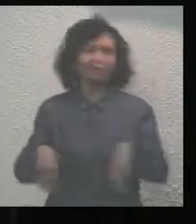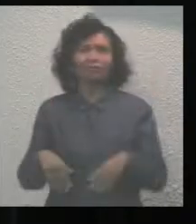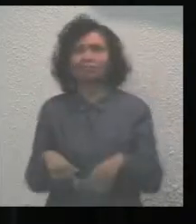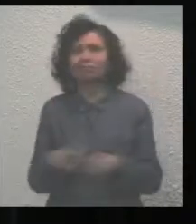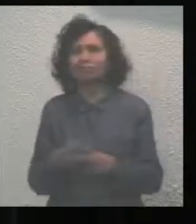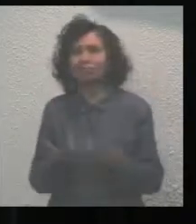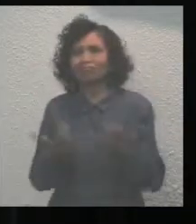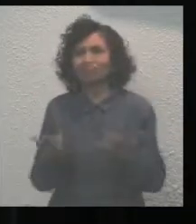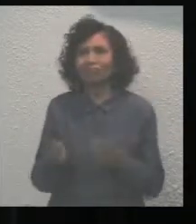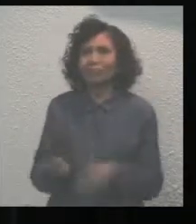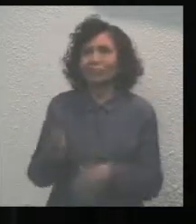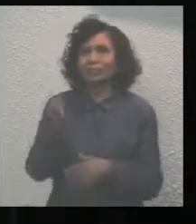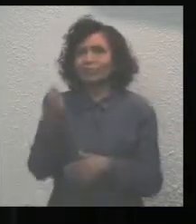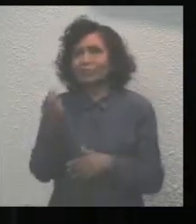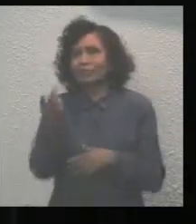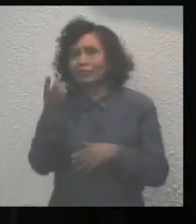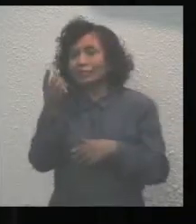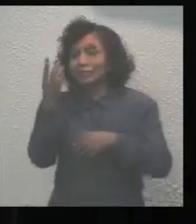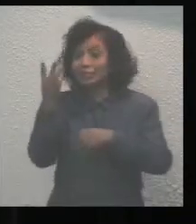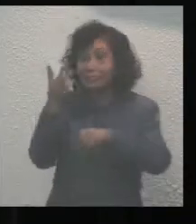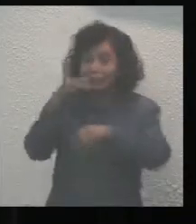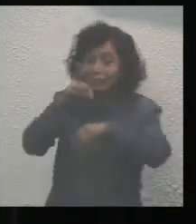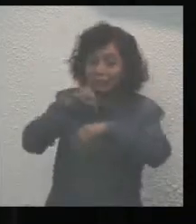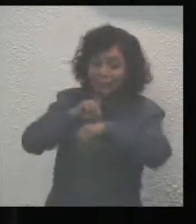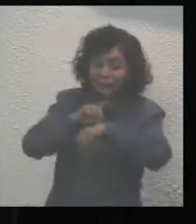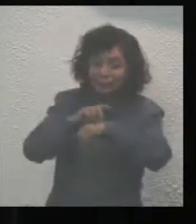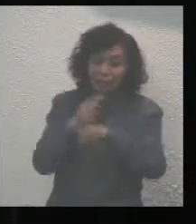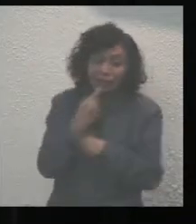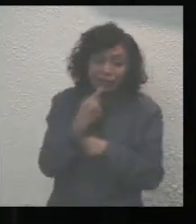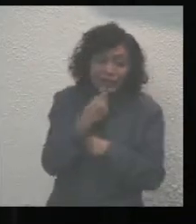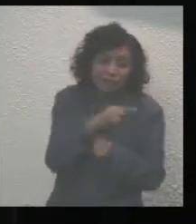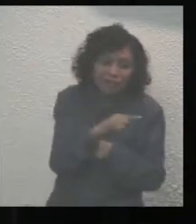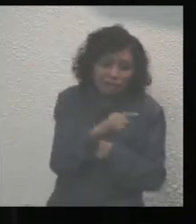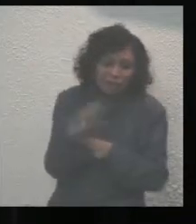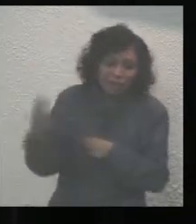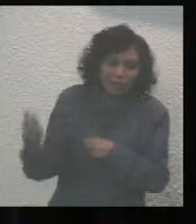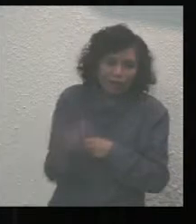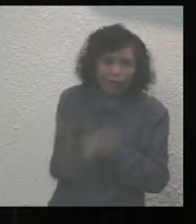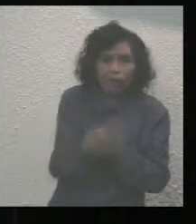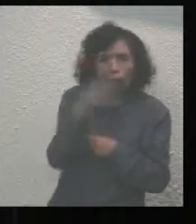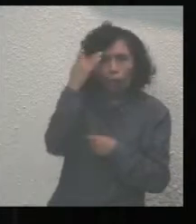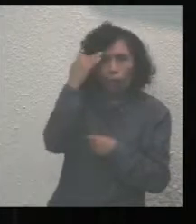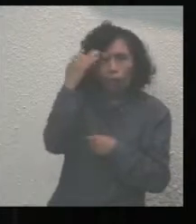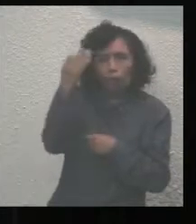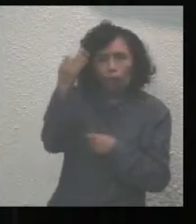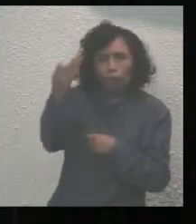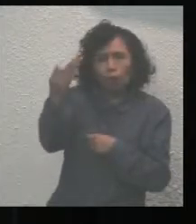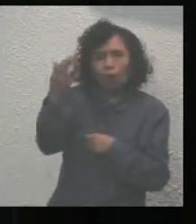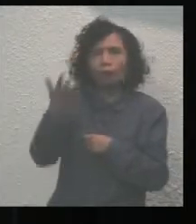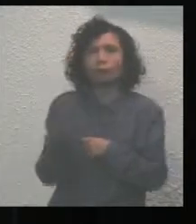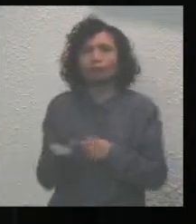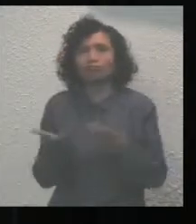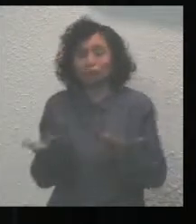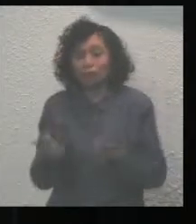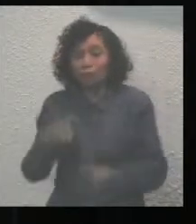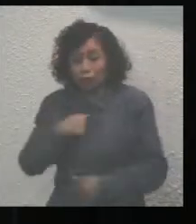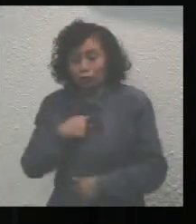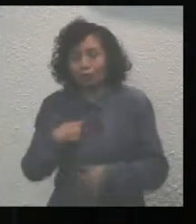tomándose hasta 3 o 4 días para recibir una denuncia formal. Como miles de ciudadanos, yo lo